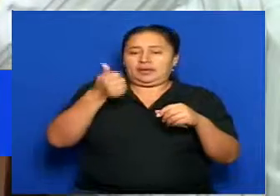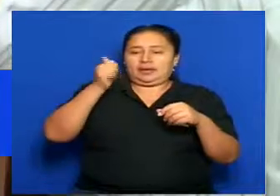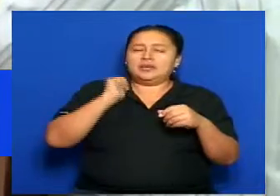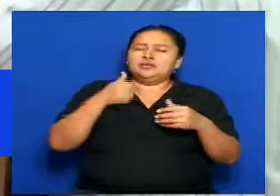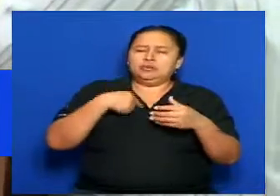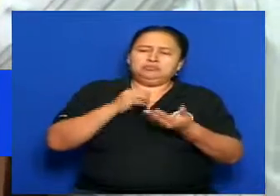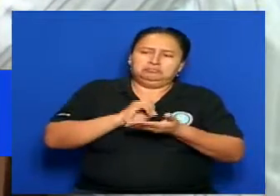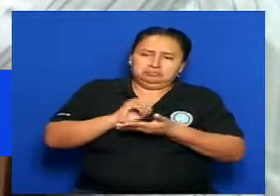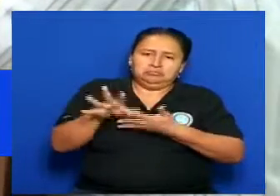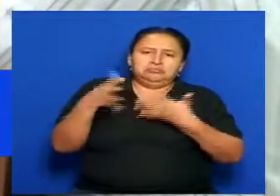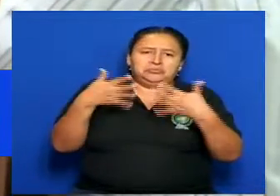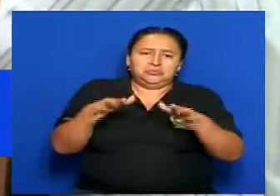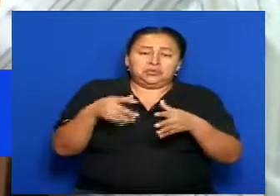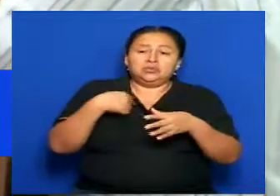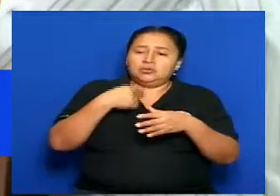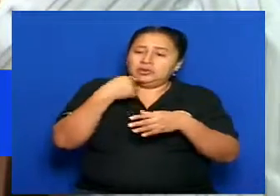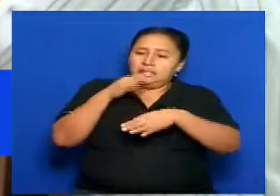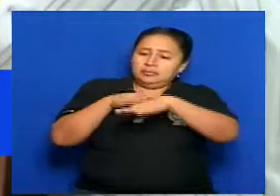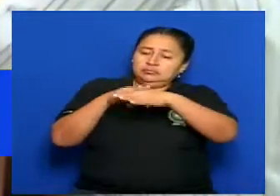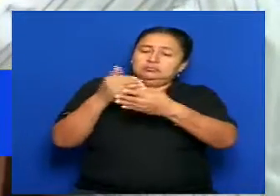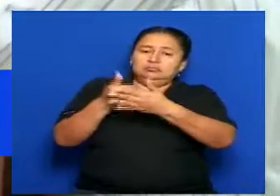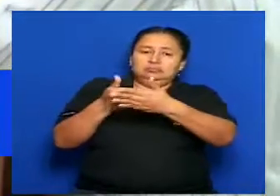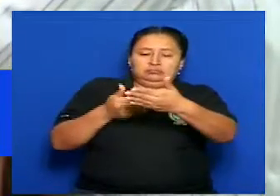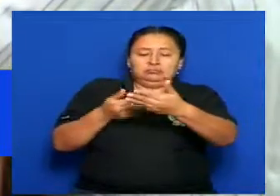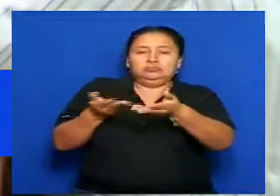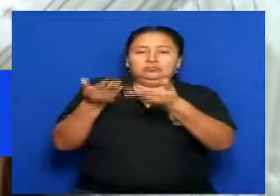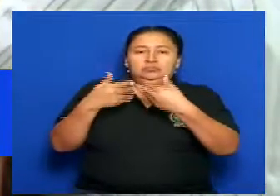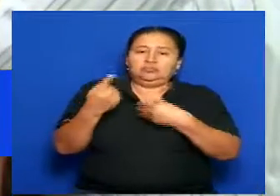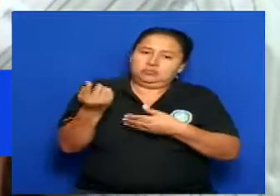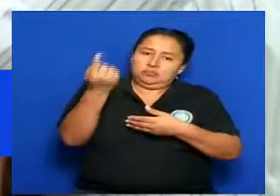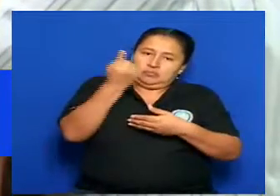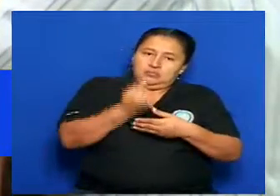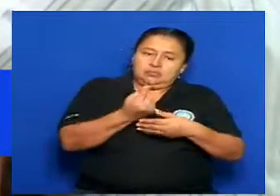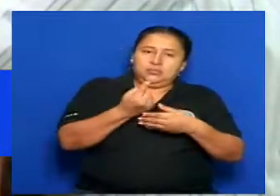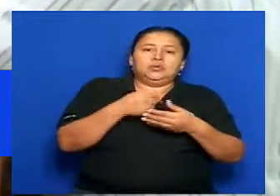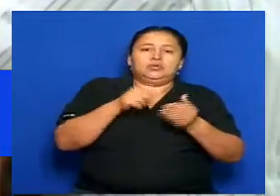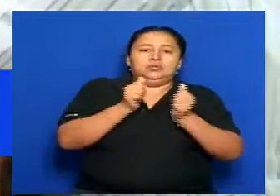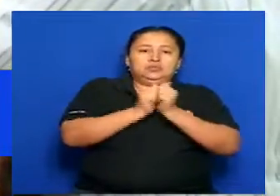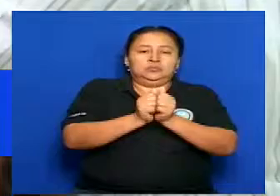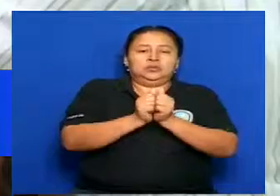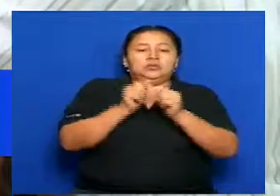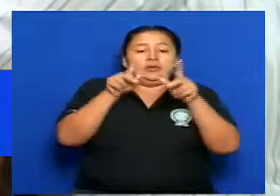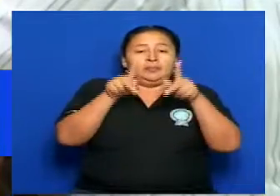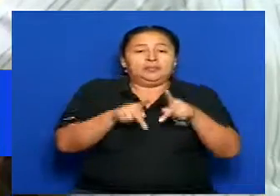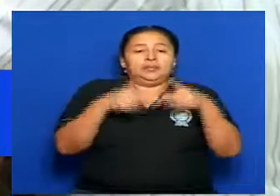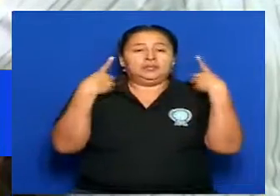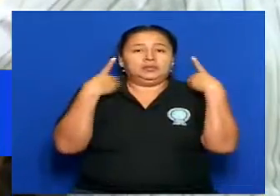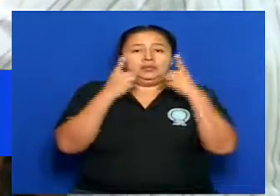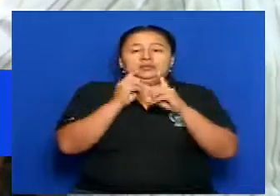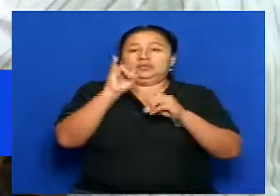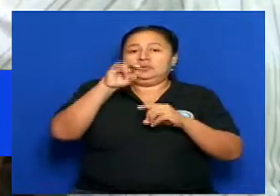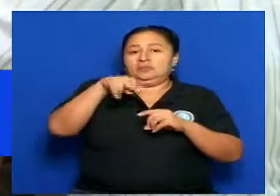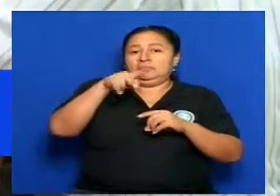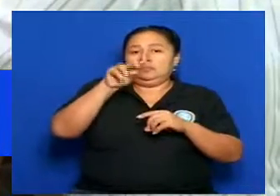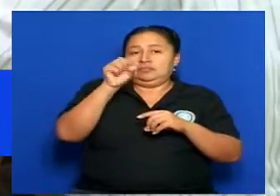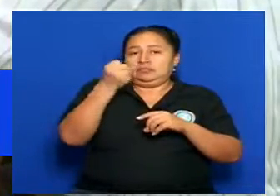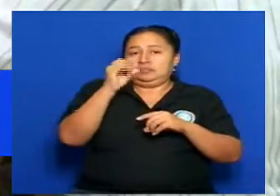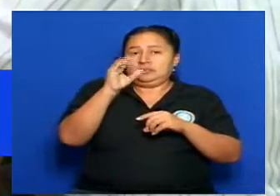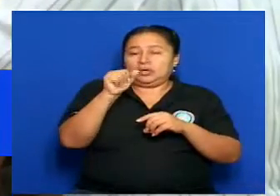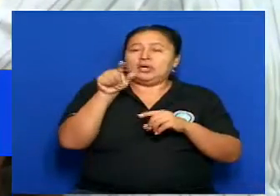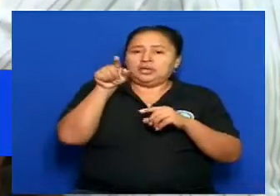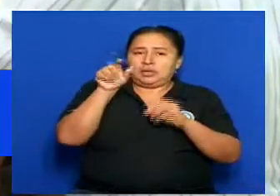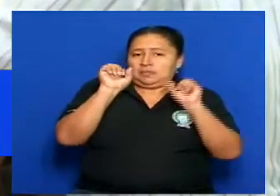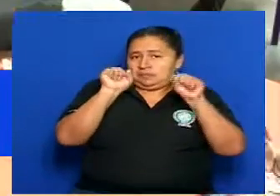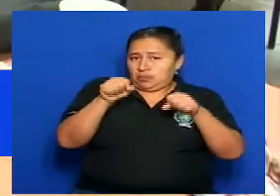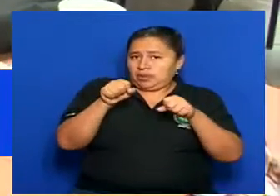mismo le contesté donde le solicito que nos acompañe cuando comparezca el director de inpesca y que podamos de